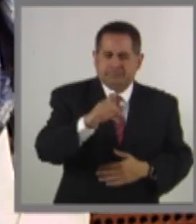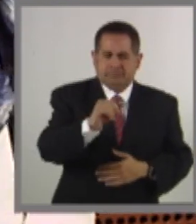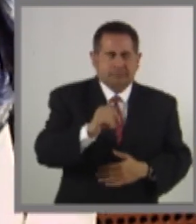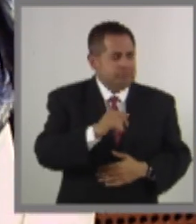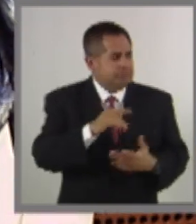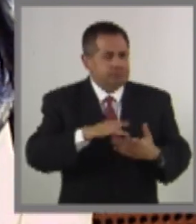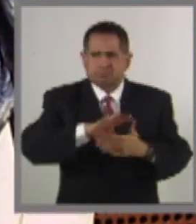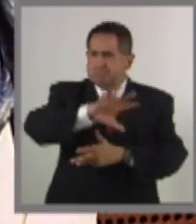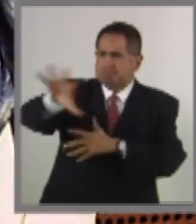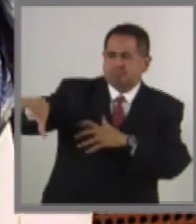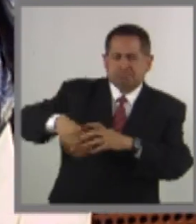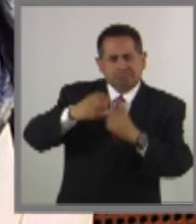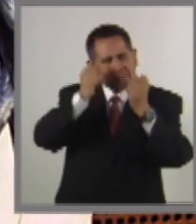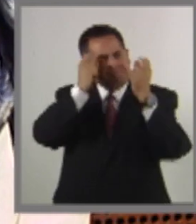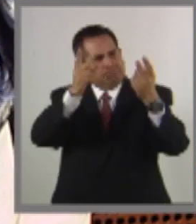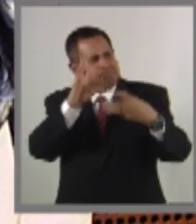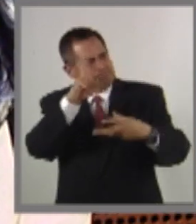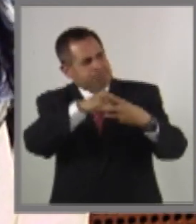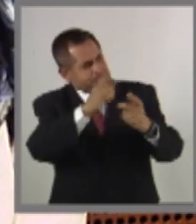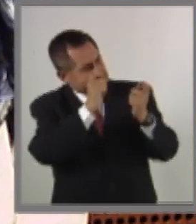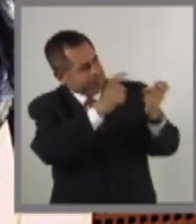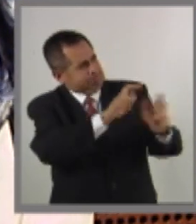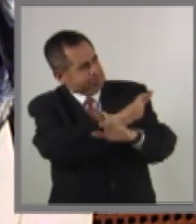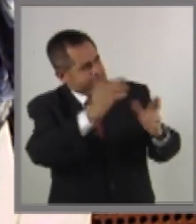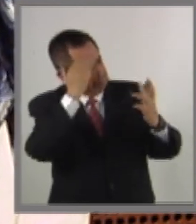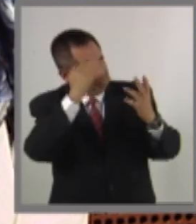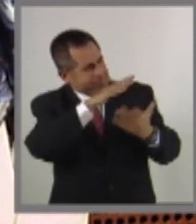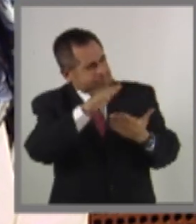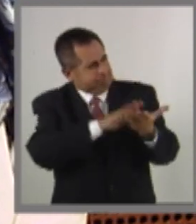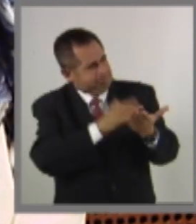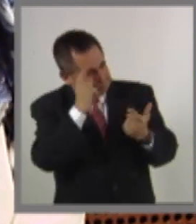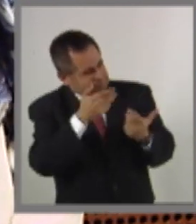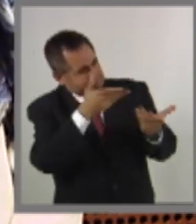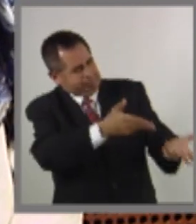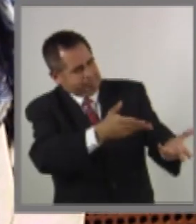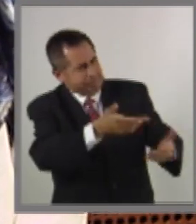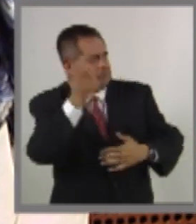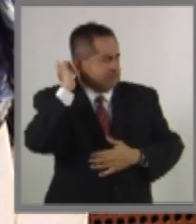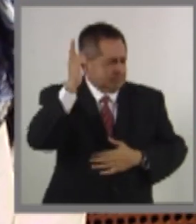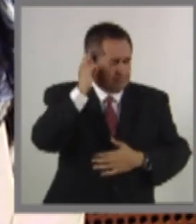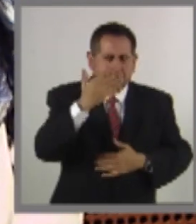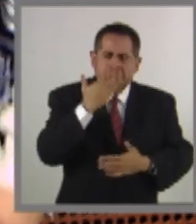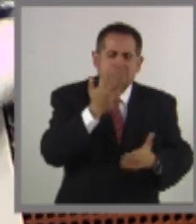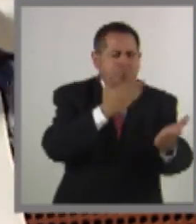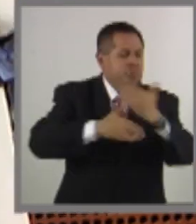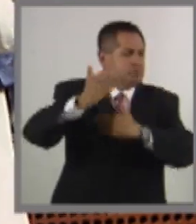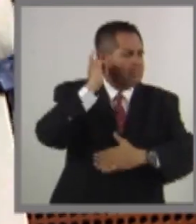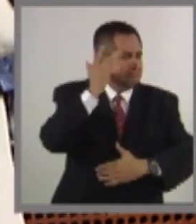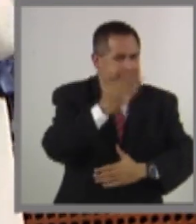lleva usted la admiración y el reconocimiento de todos sus compañeros. Enhorabuena, mucho éxito, Miguel.